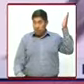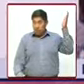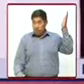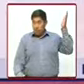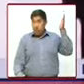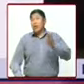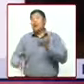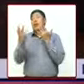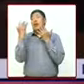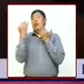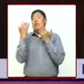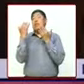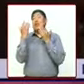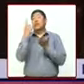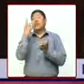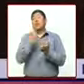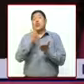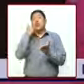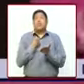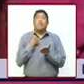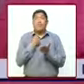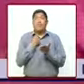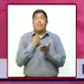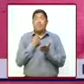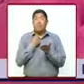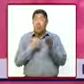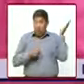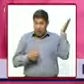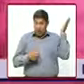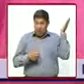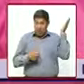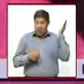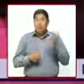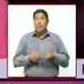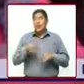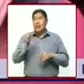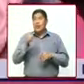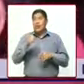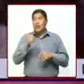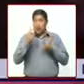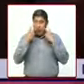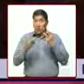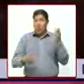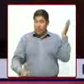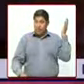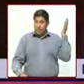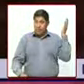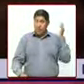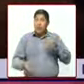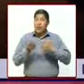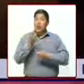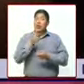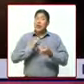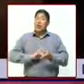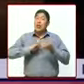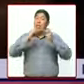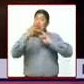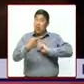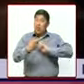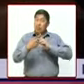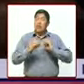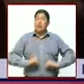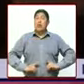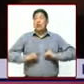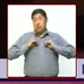están aguardando un sello. Esta fila, Denise y Miriam, las que están viendo en este momento, es para el cambio de